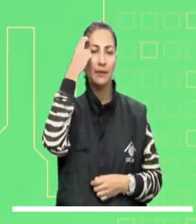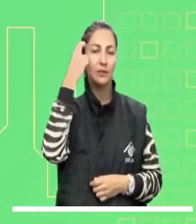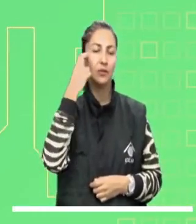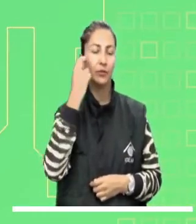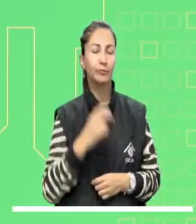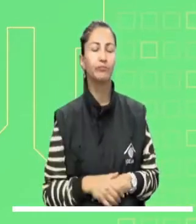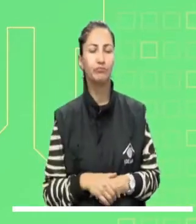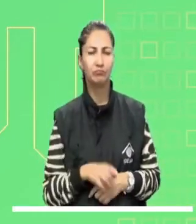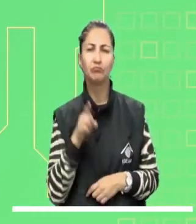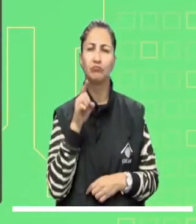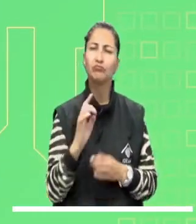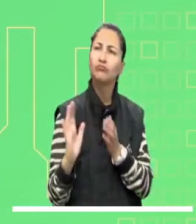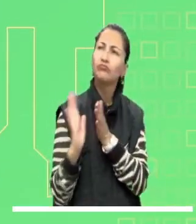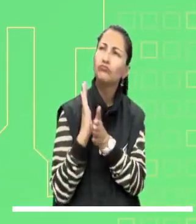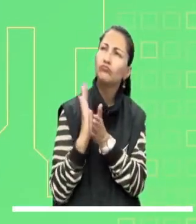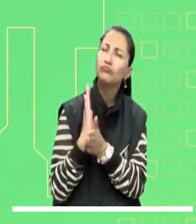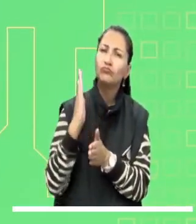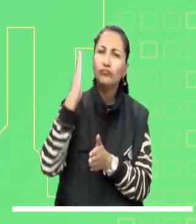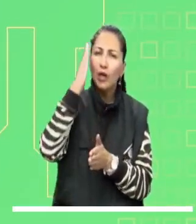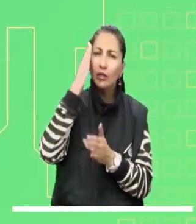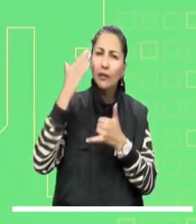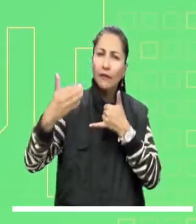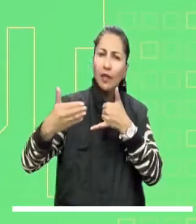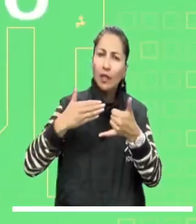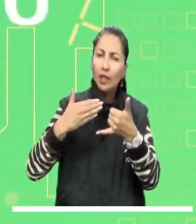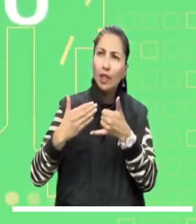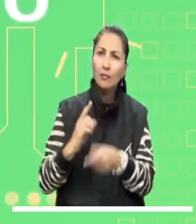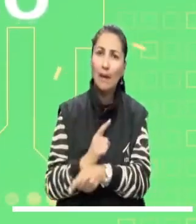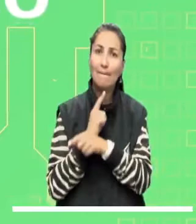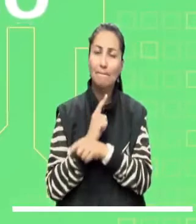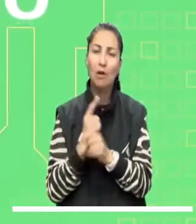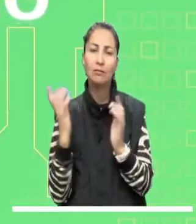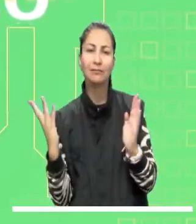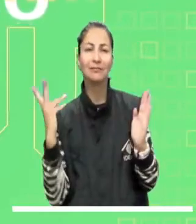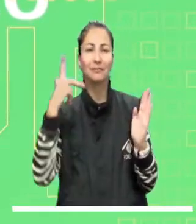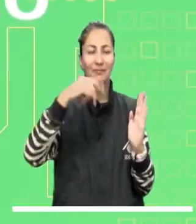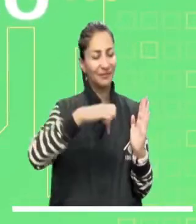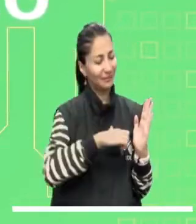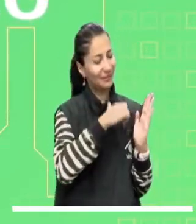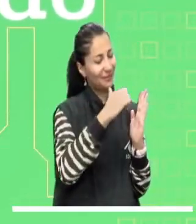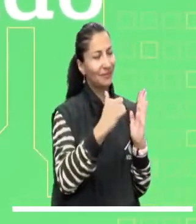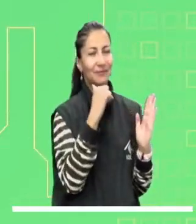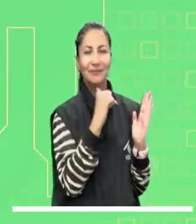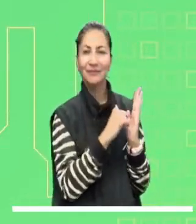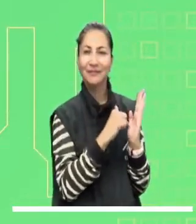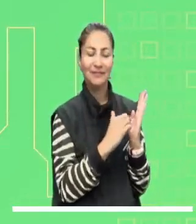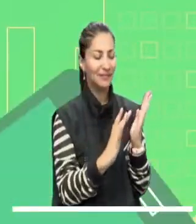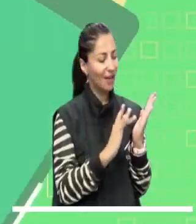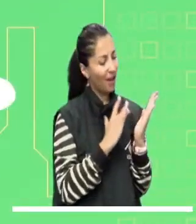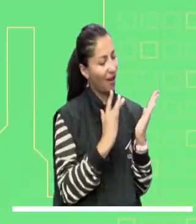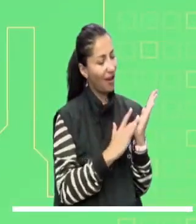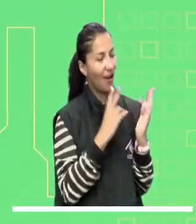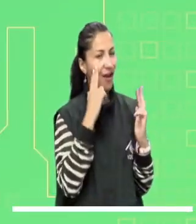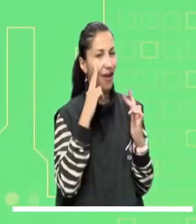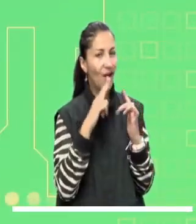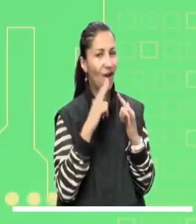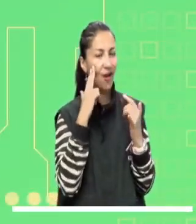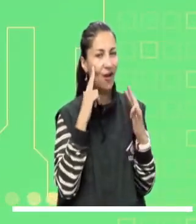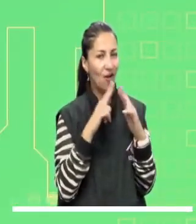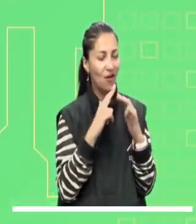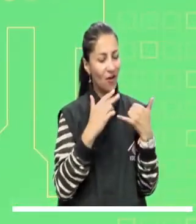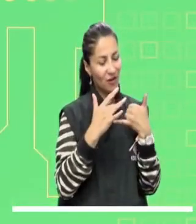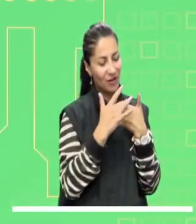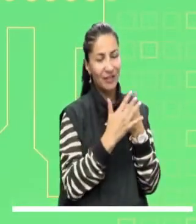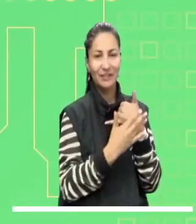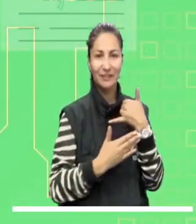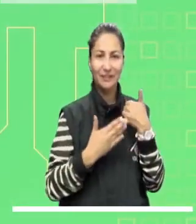Huila, Caldas, Meta y Chocó. Manténgase bien informado y en tiempo real a través de nuestra aplicación Mi Pronóstico.